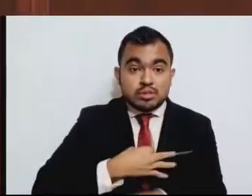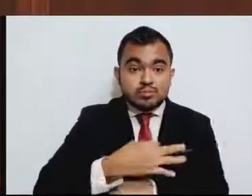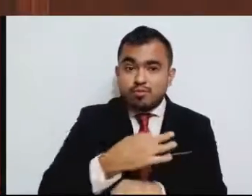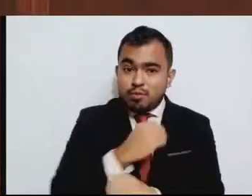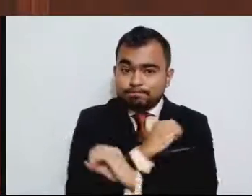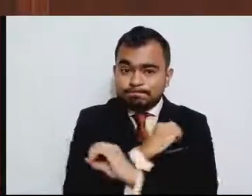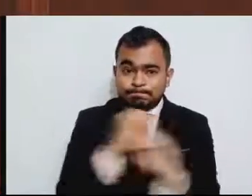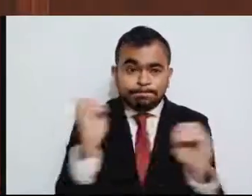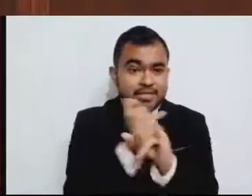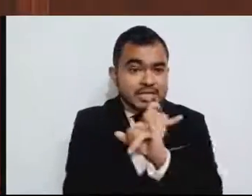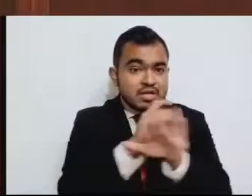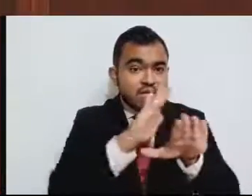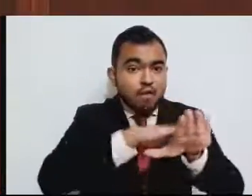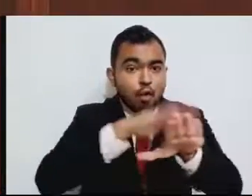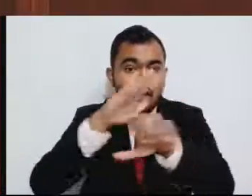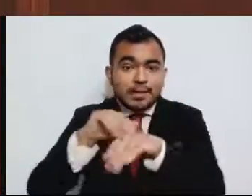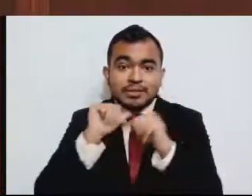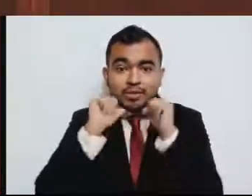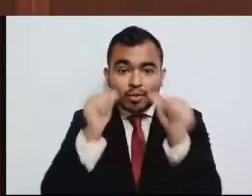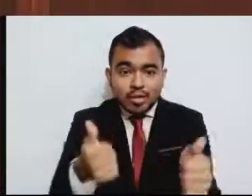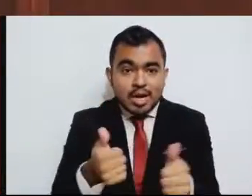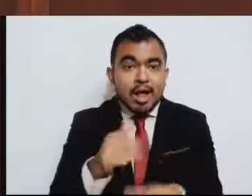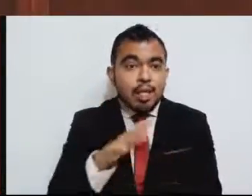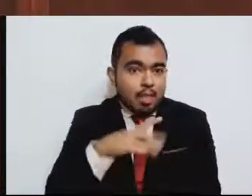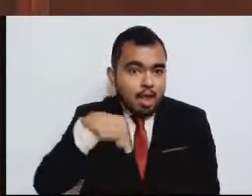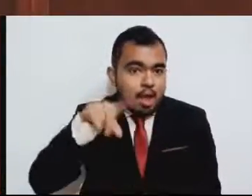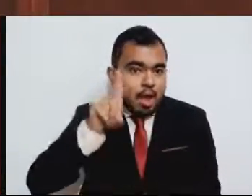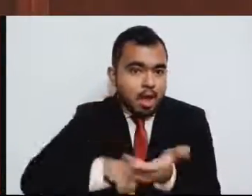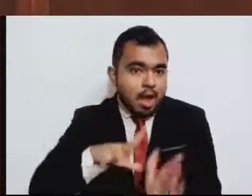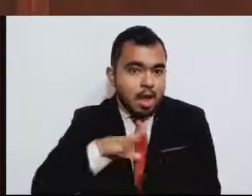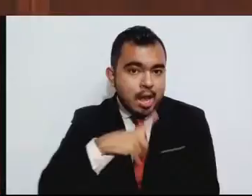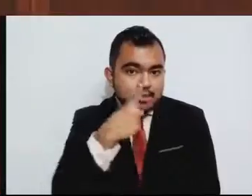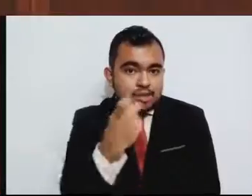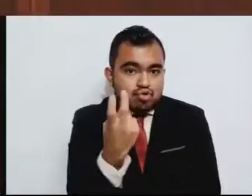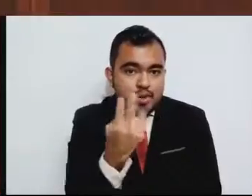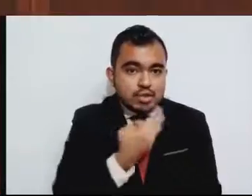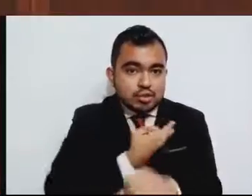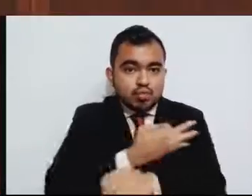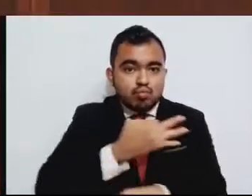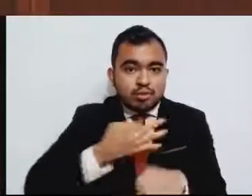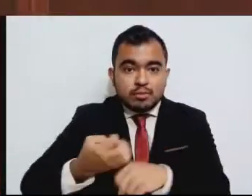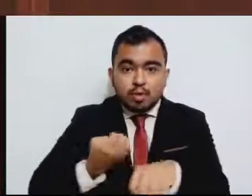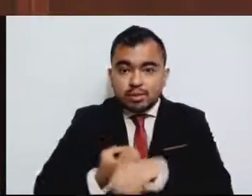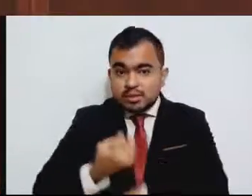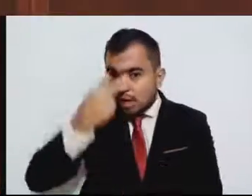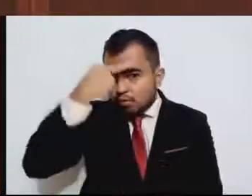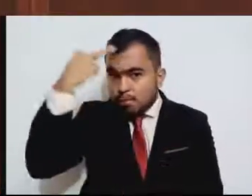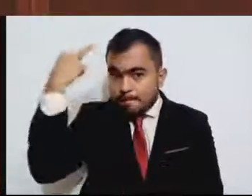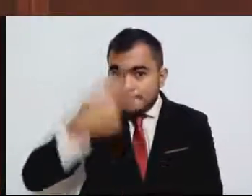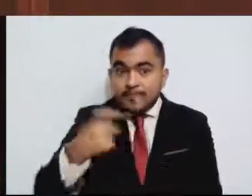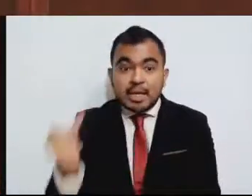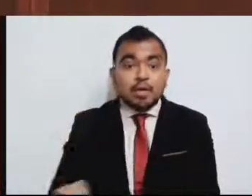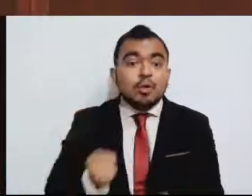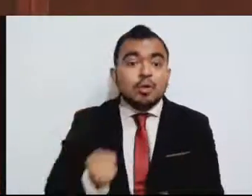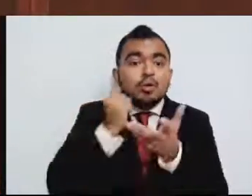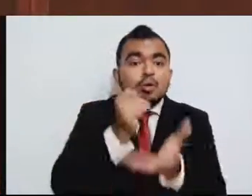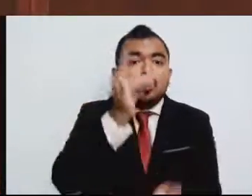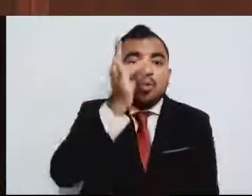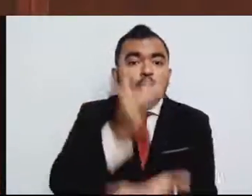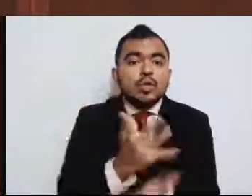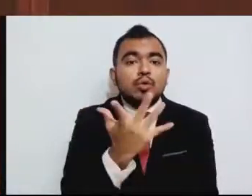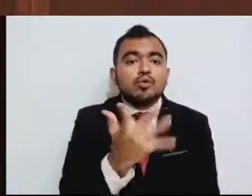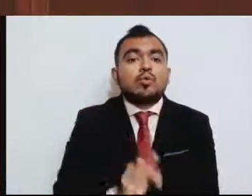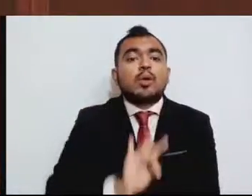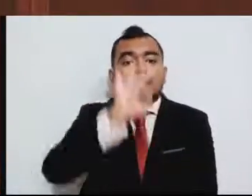programa siendo que existen 125 municipios en el estado de méxico y están destinando prácticamente el 50 por ciento